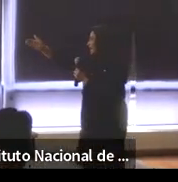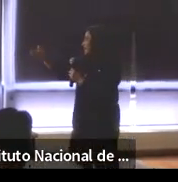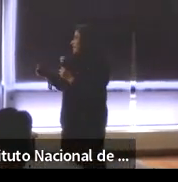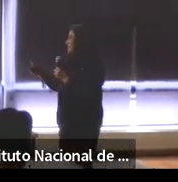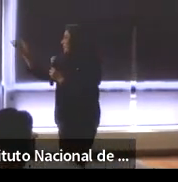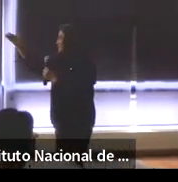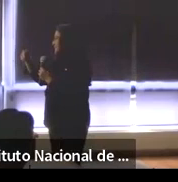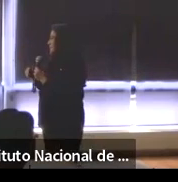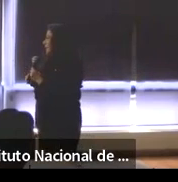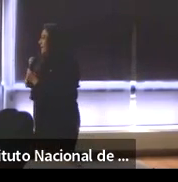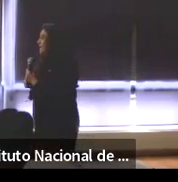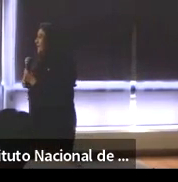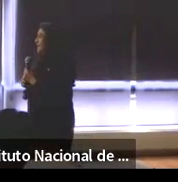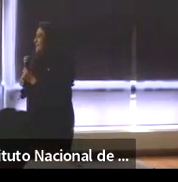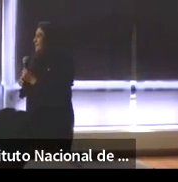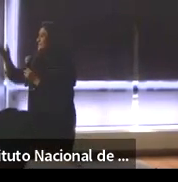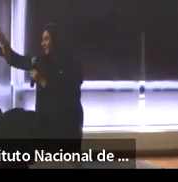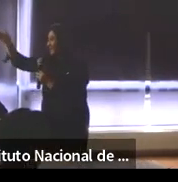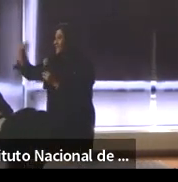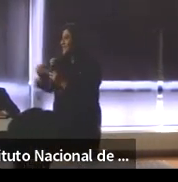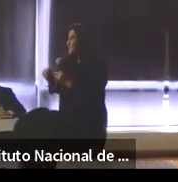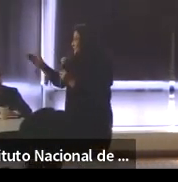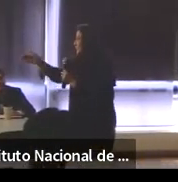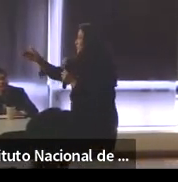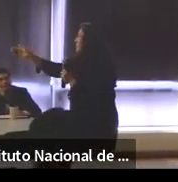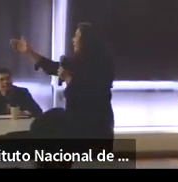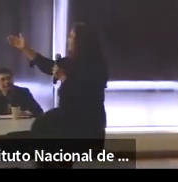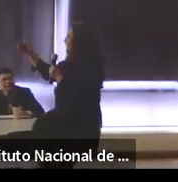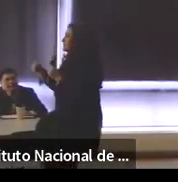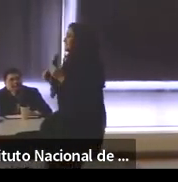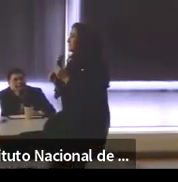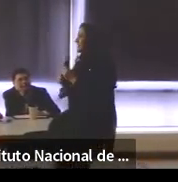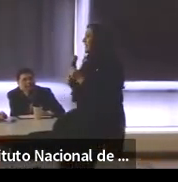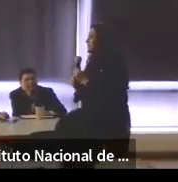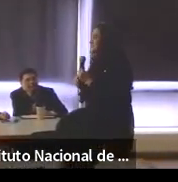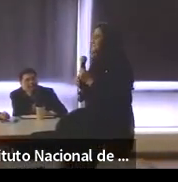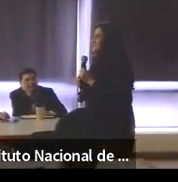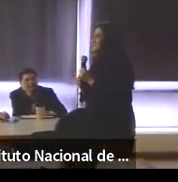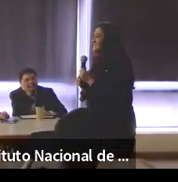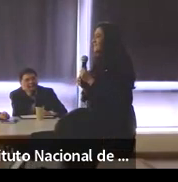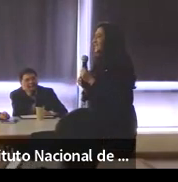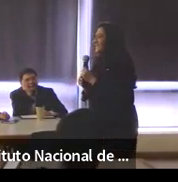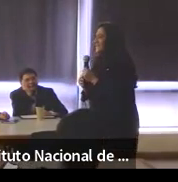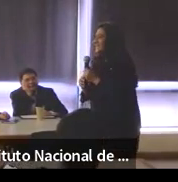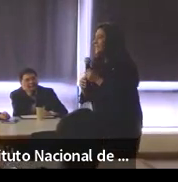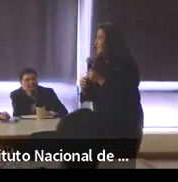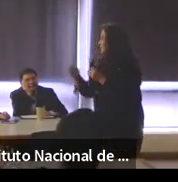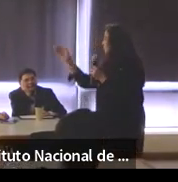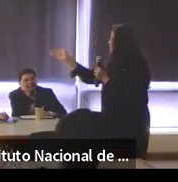que yo sí sé cuál es el tema es que pues me voy preparando acá nos explicaron no